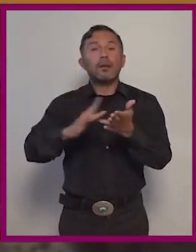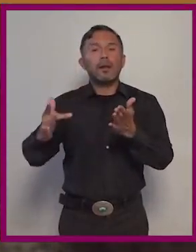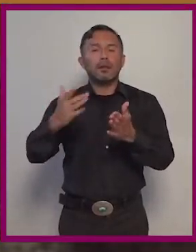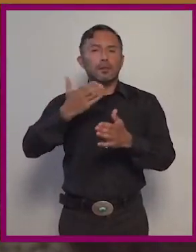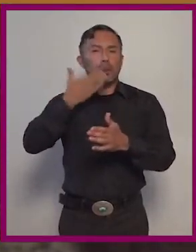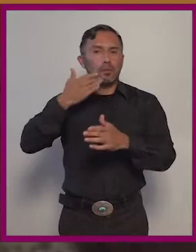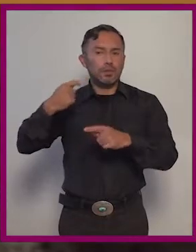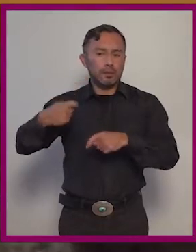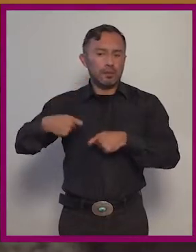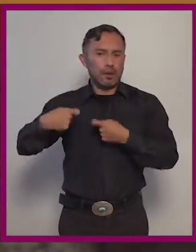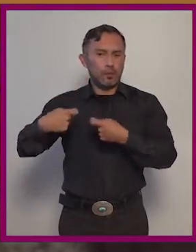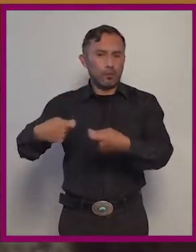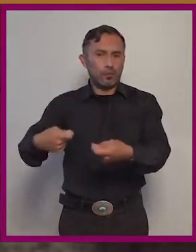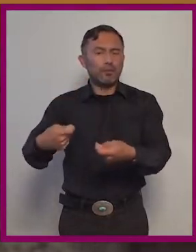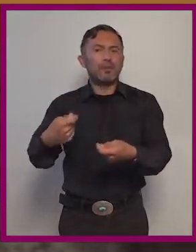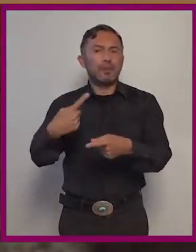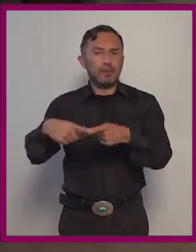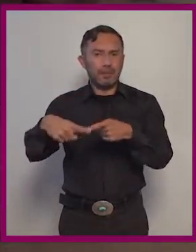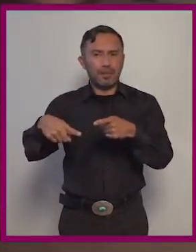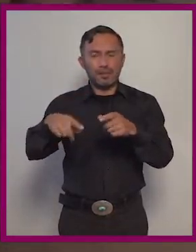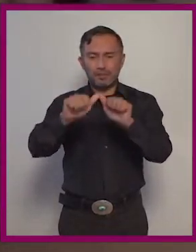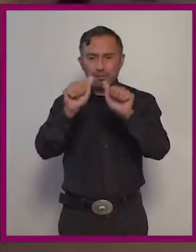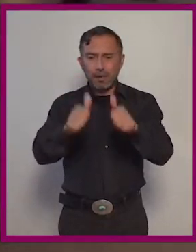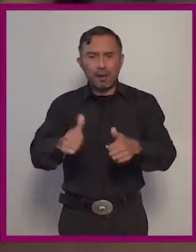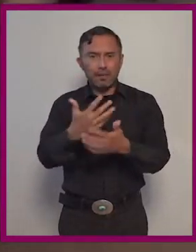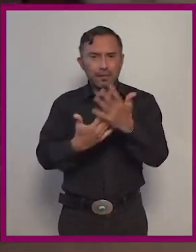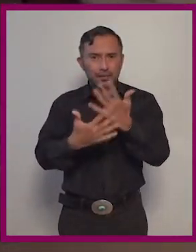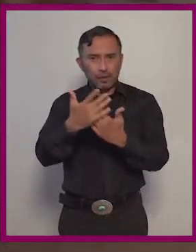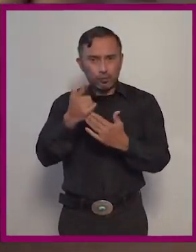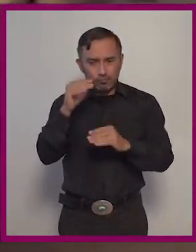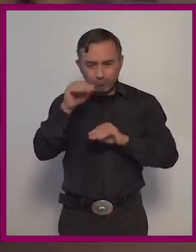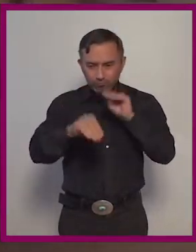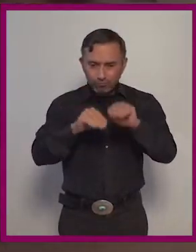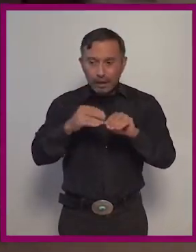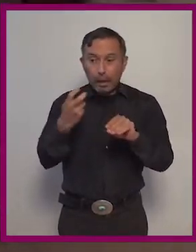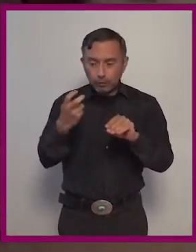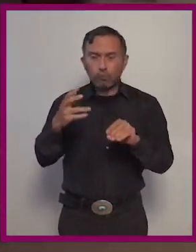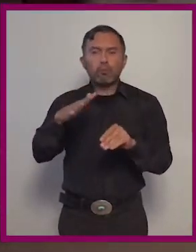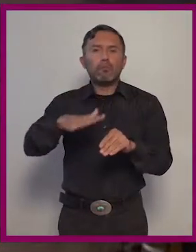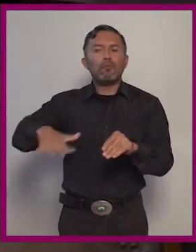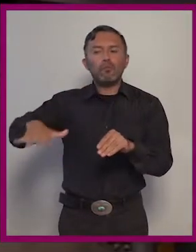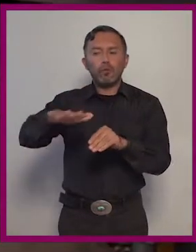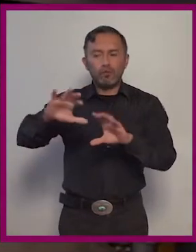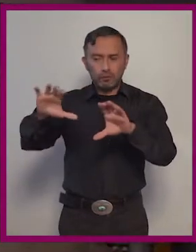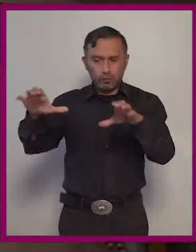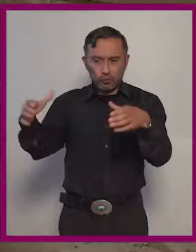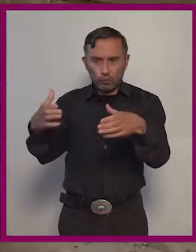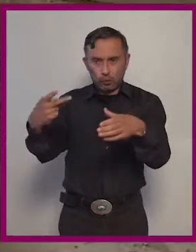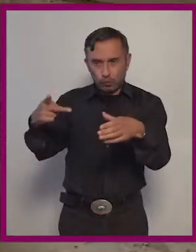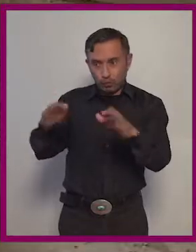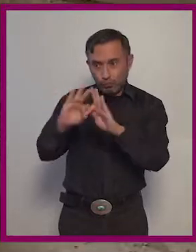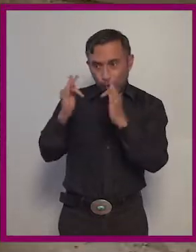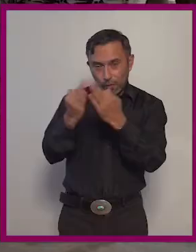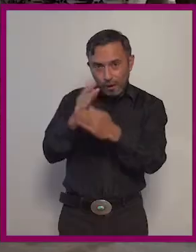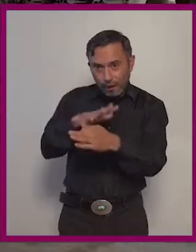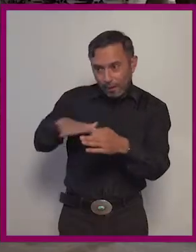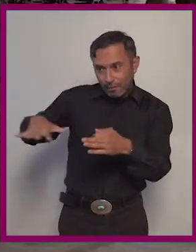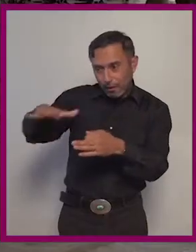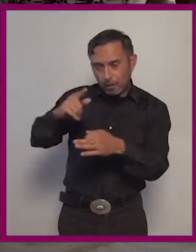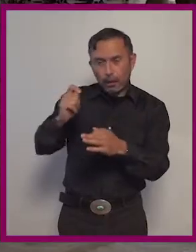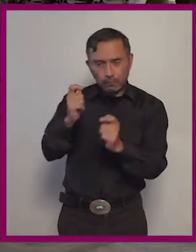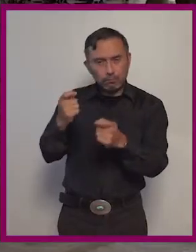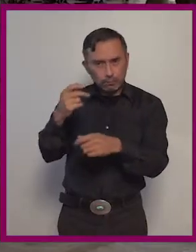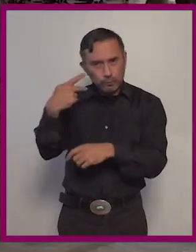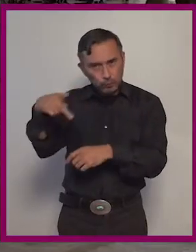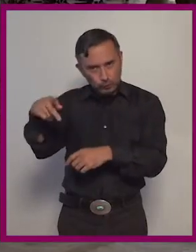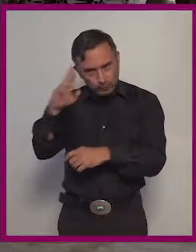que traen todos estos artesanos, es lo que se va a proteger, la forma general en la que lo hacen. Ya las